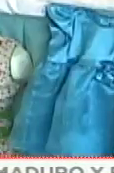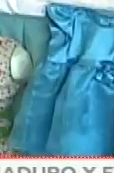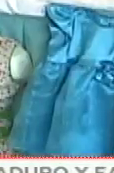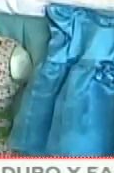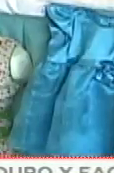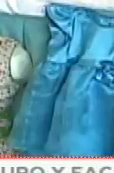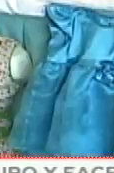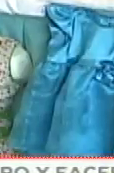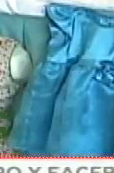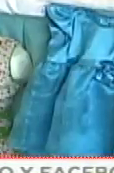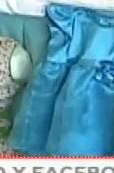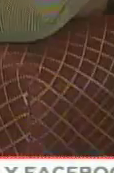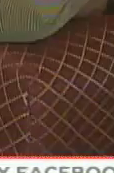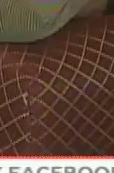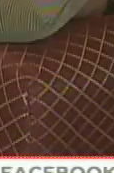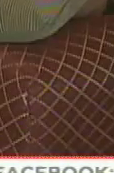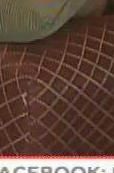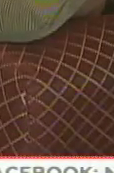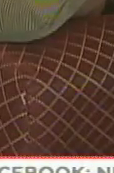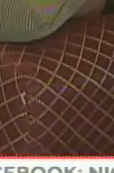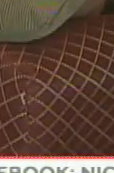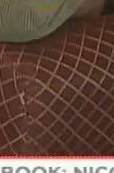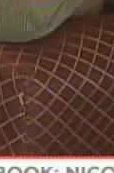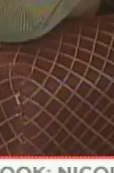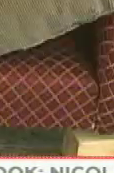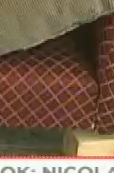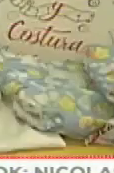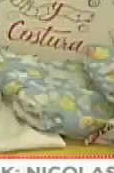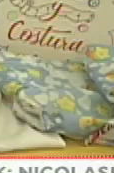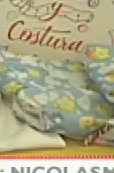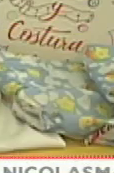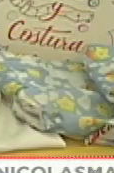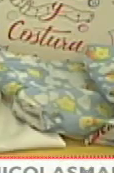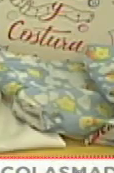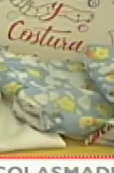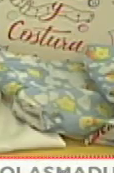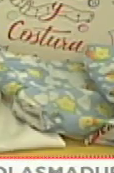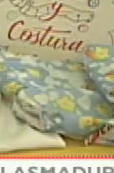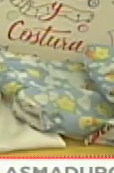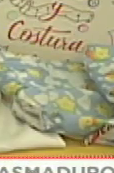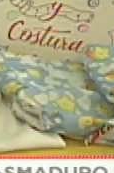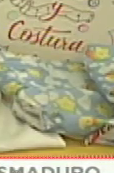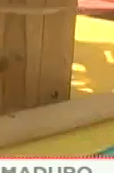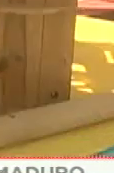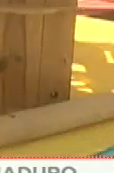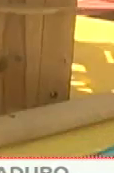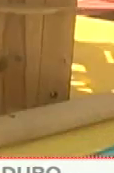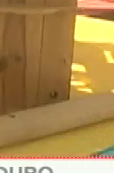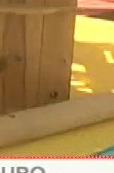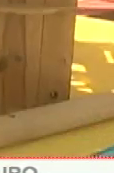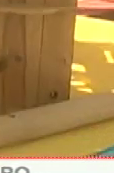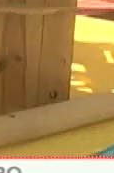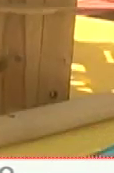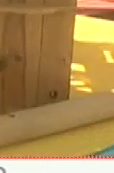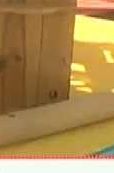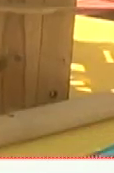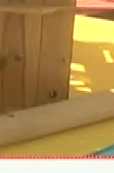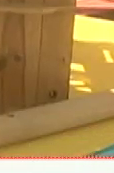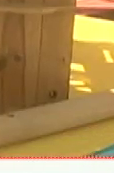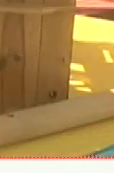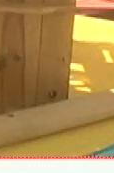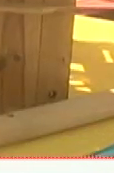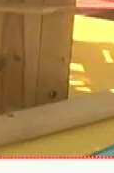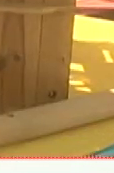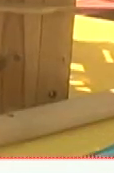de formación INCE acá en La Vega, como homenaje a los 60 años y un reconocimiento a